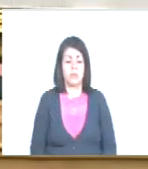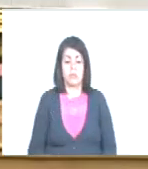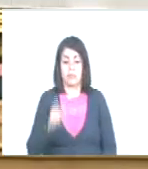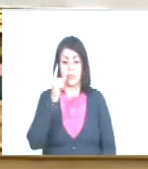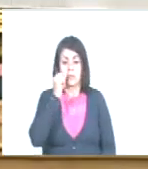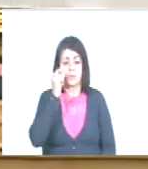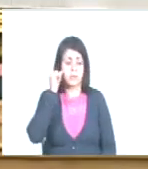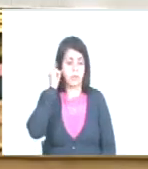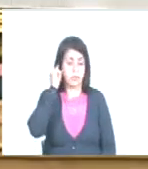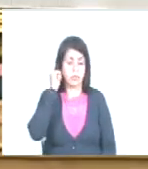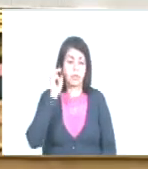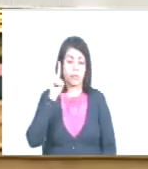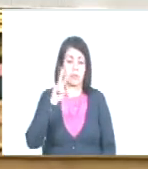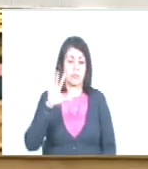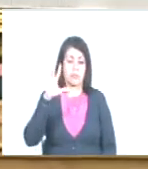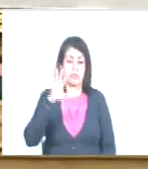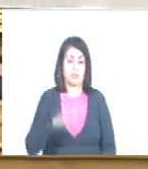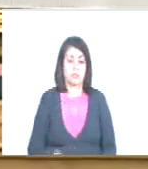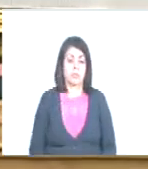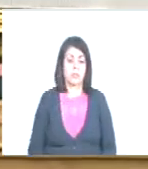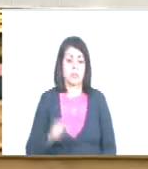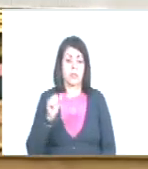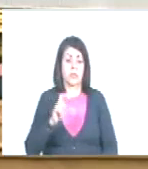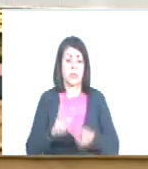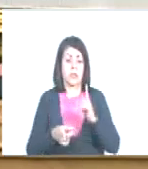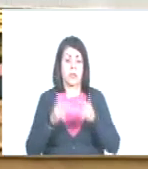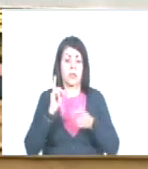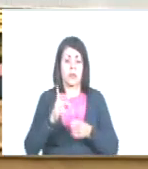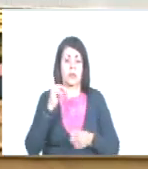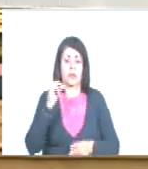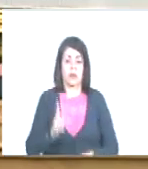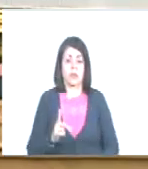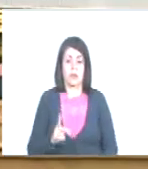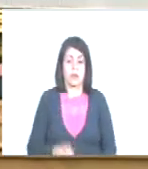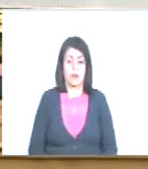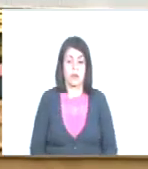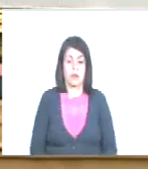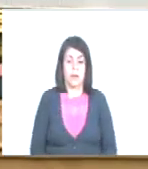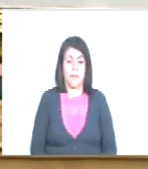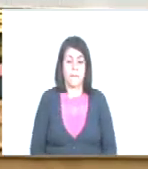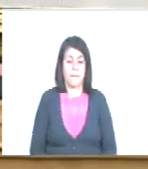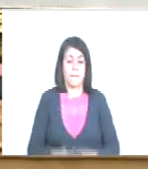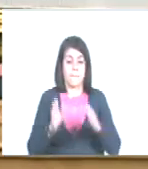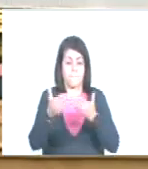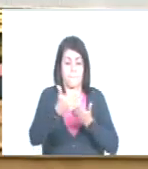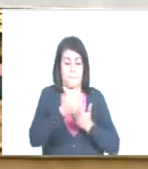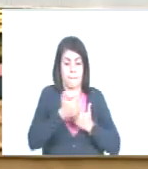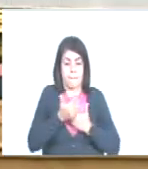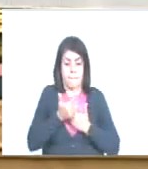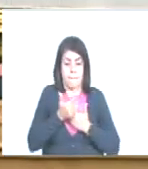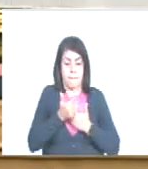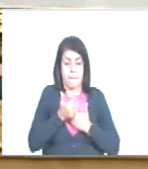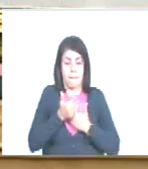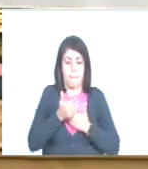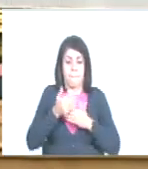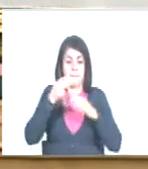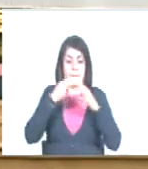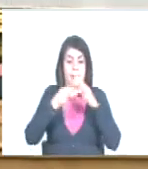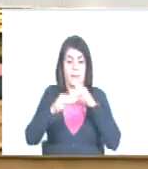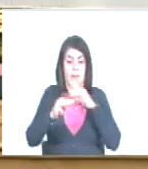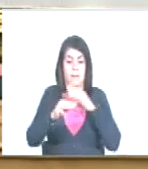venezolanas y los venezolanos, si de algo debemos atesorar como un